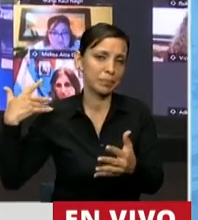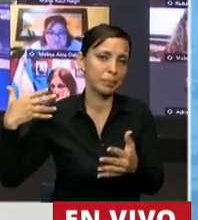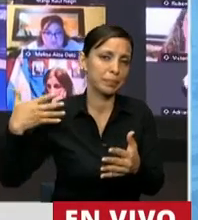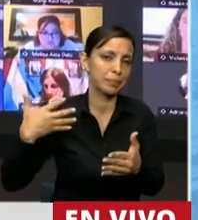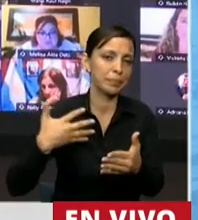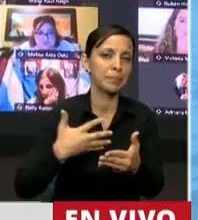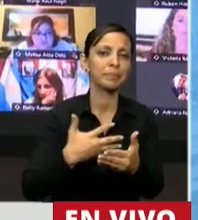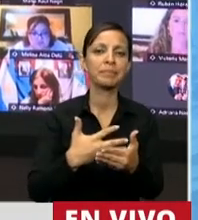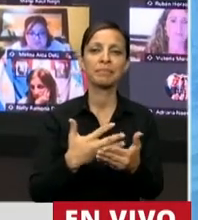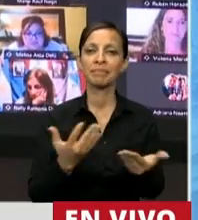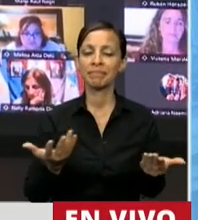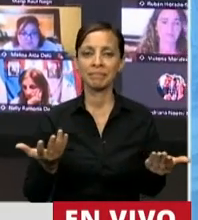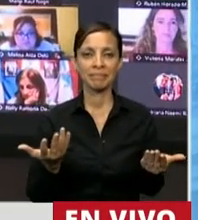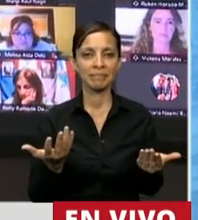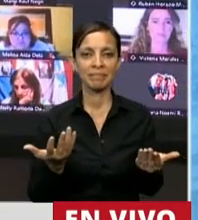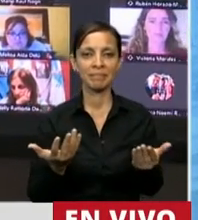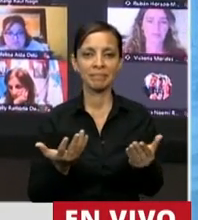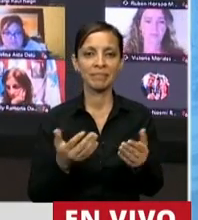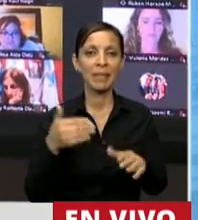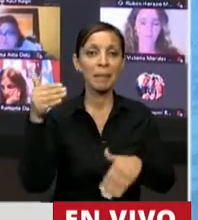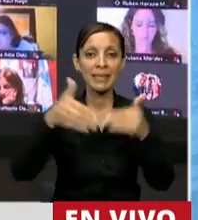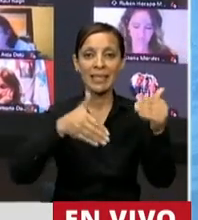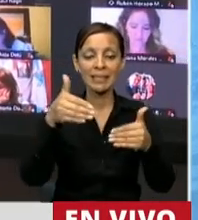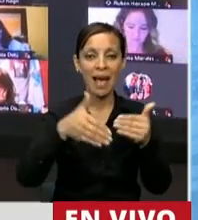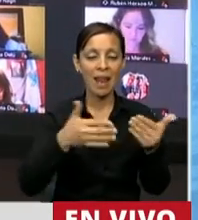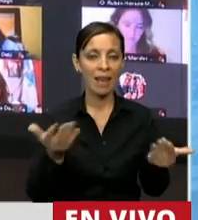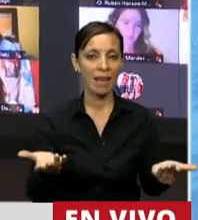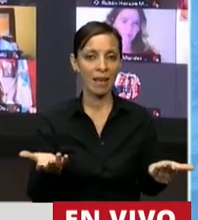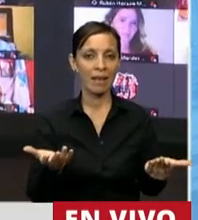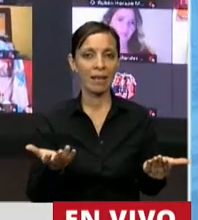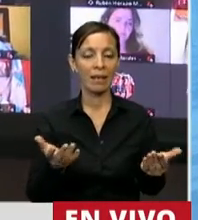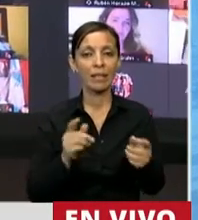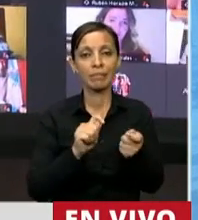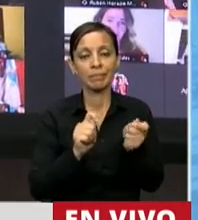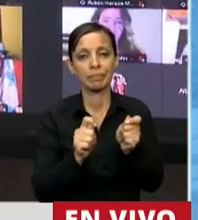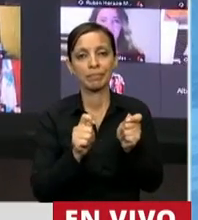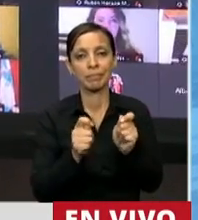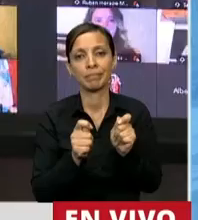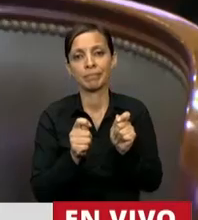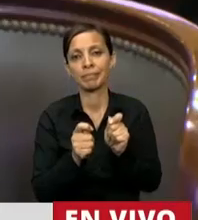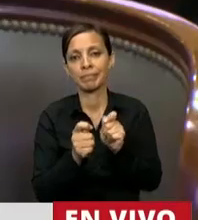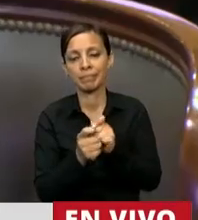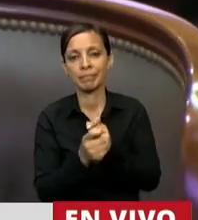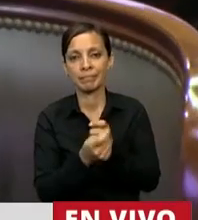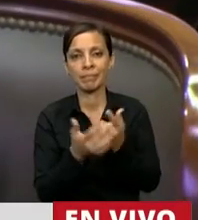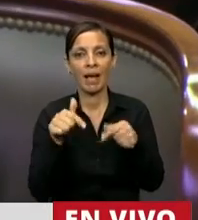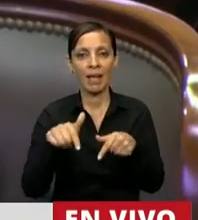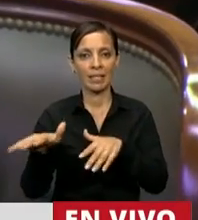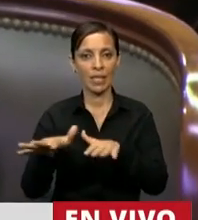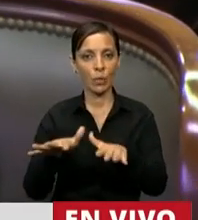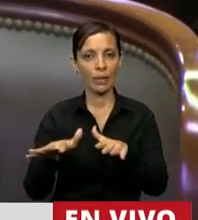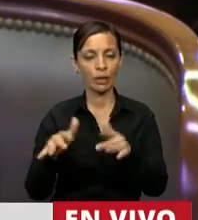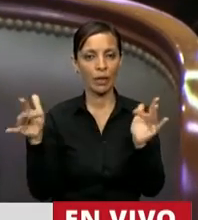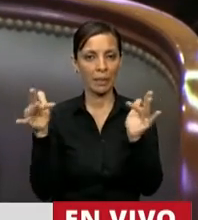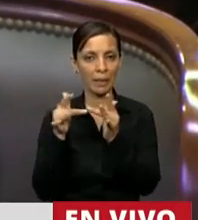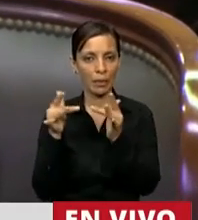históricamente ha sido presencial y que fue migrando a esta situación